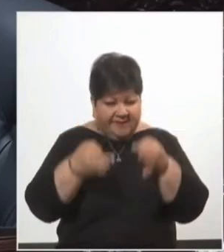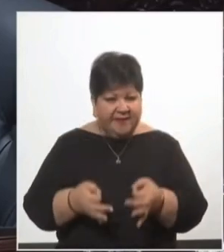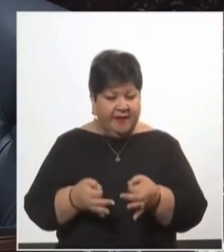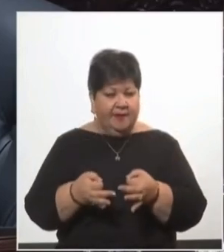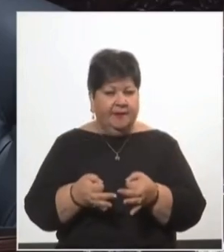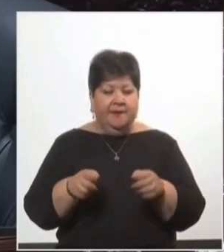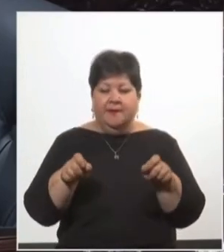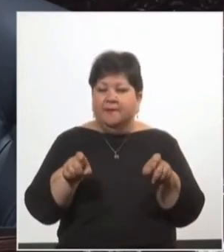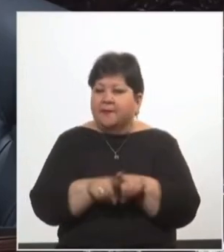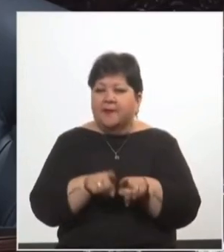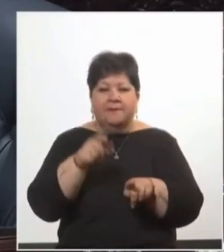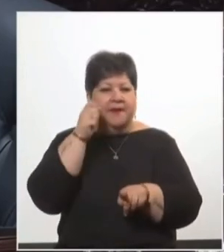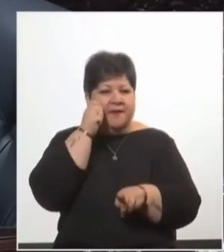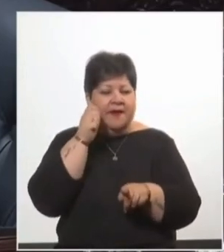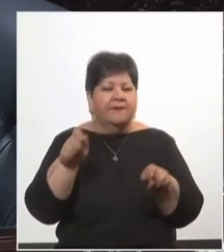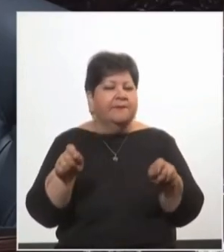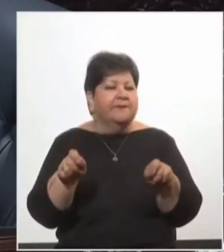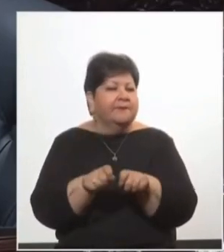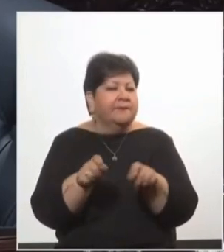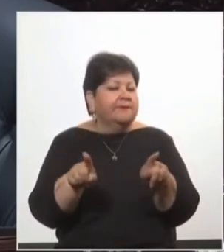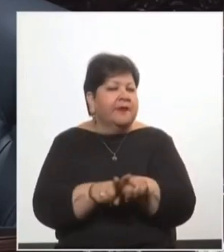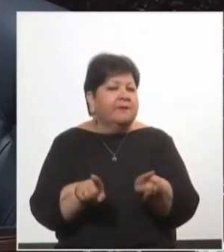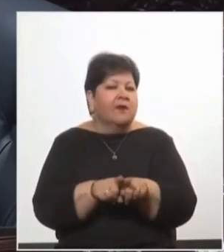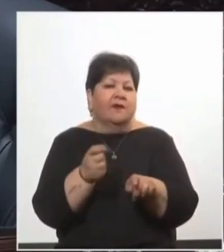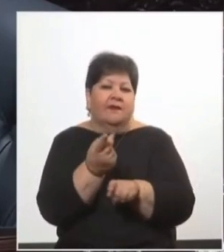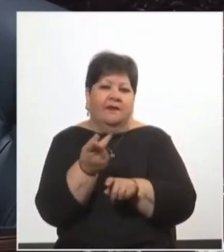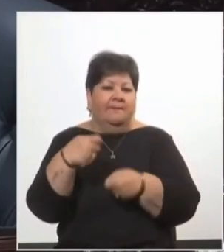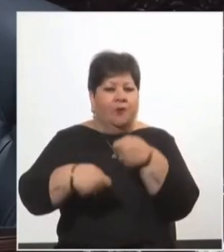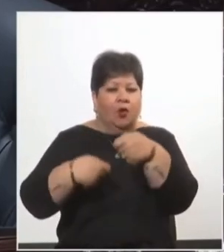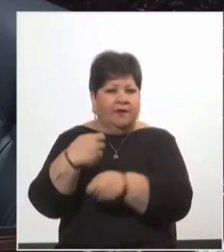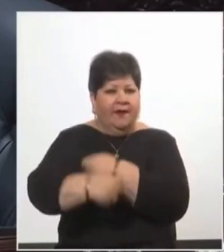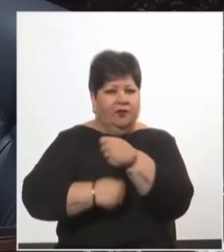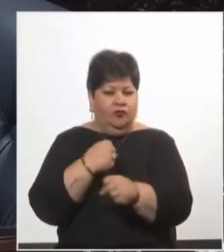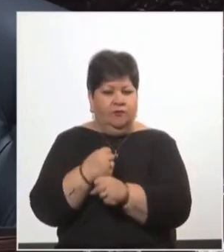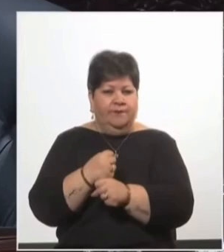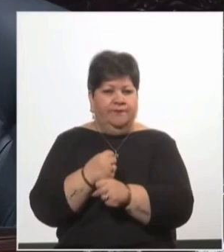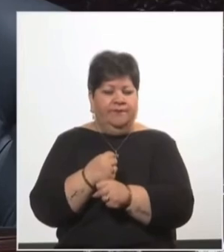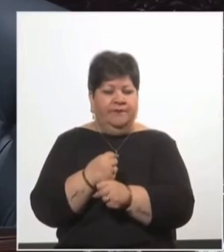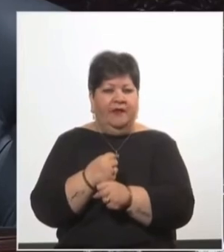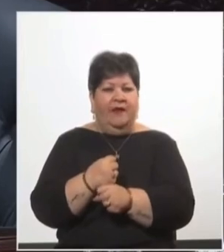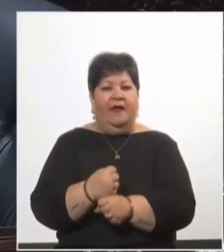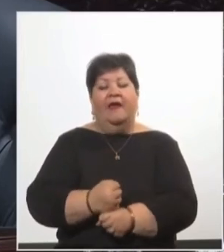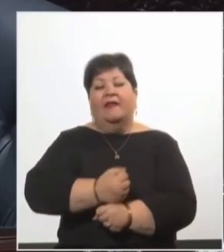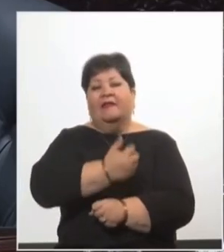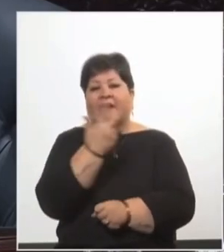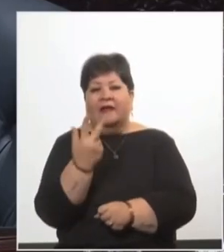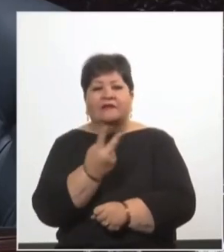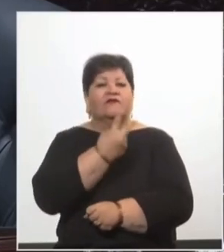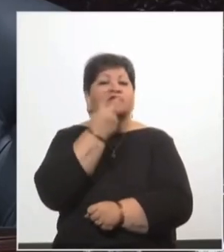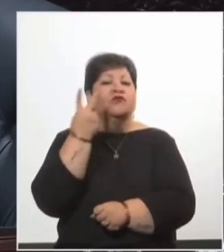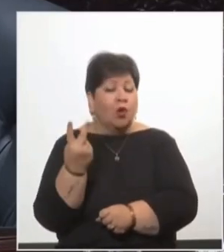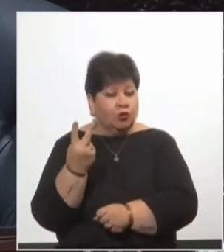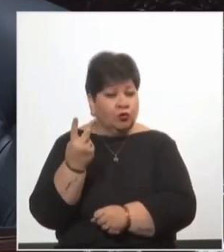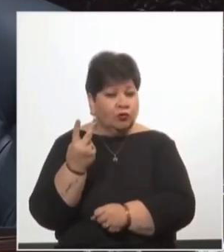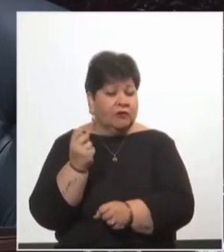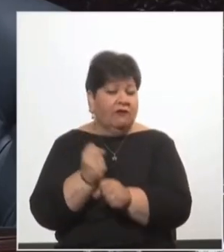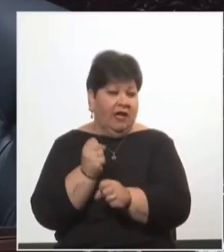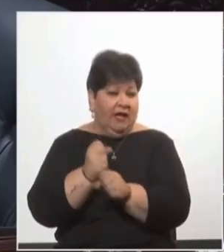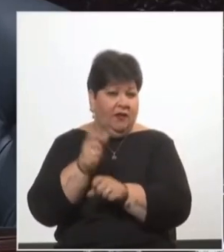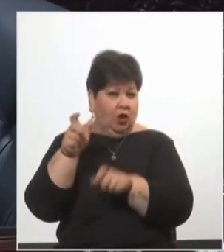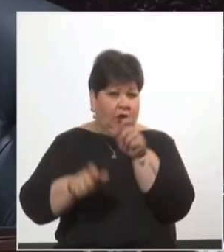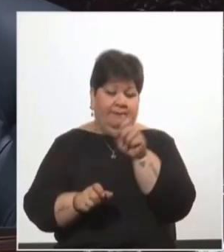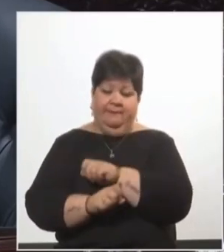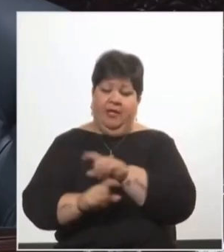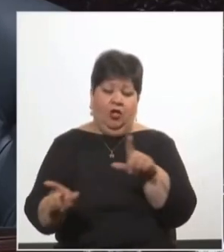misma edad, los mismos años de aporte, etcétera, 2 de cada 3 trabajadores y trabajadoras iban a estar